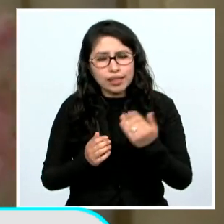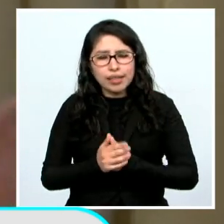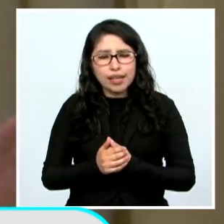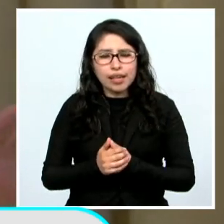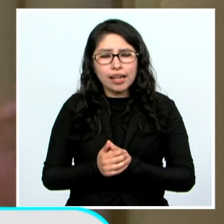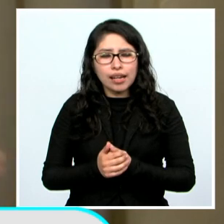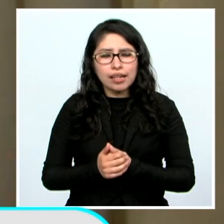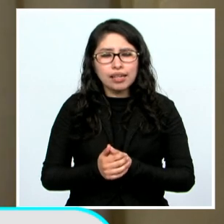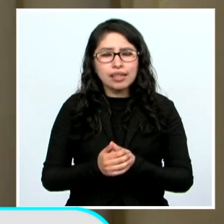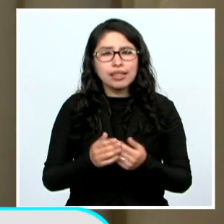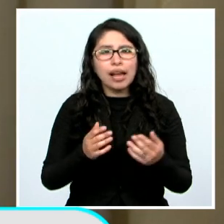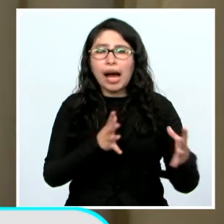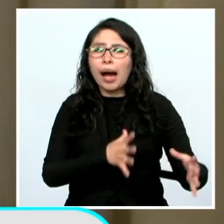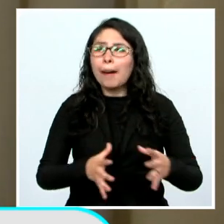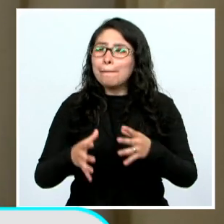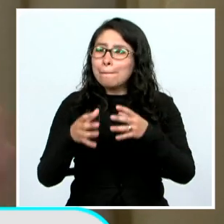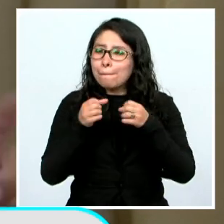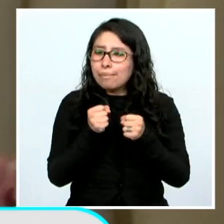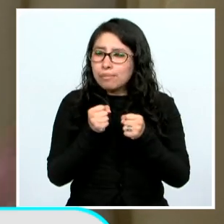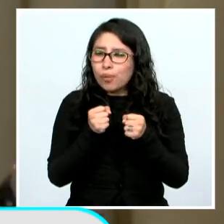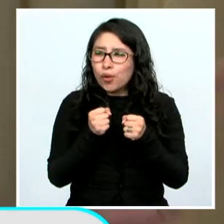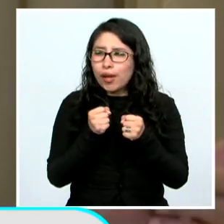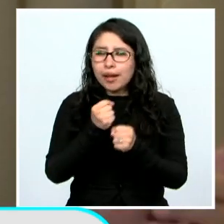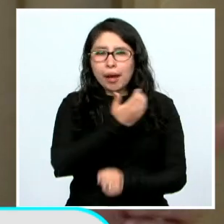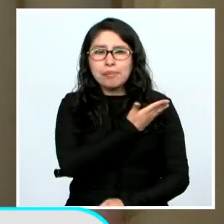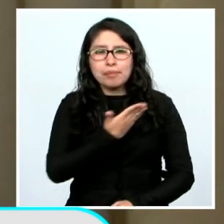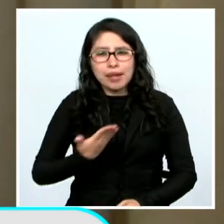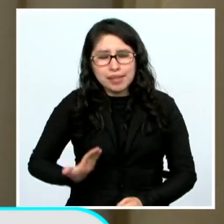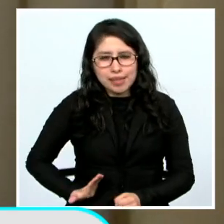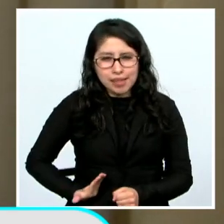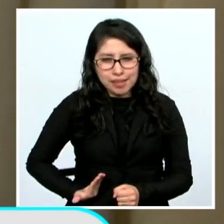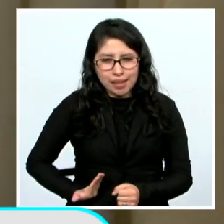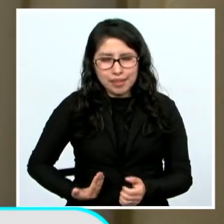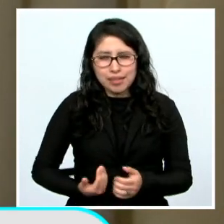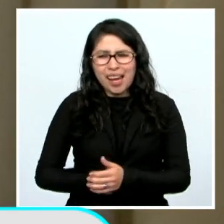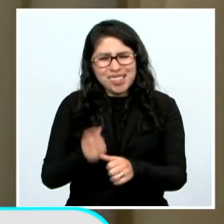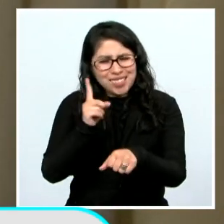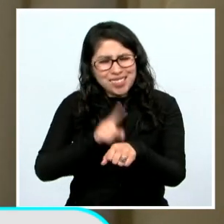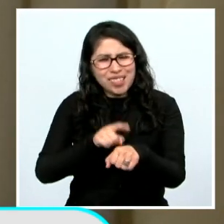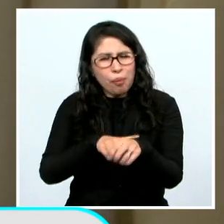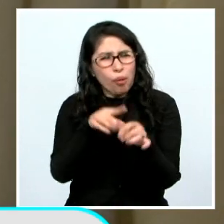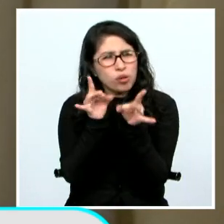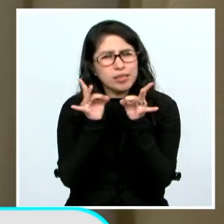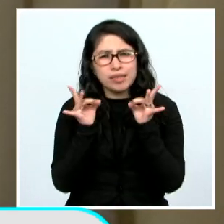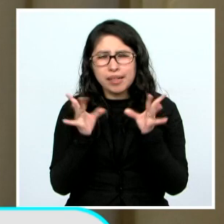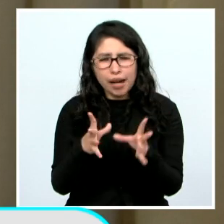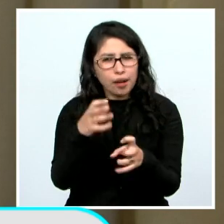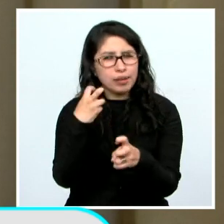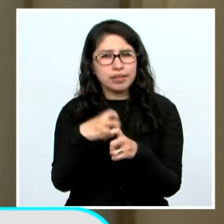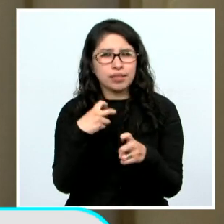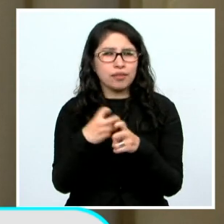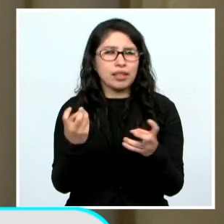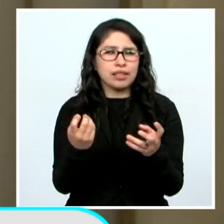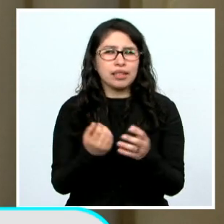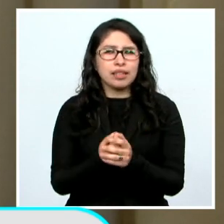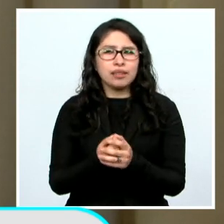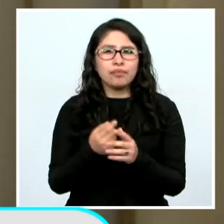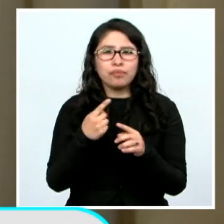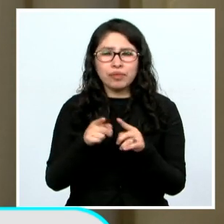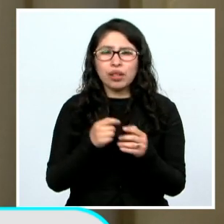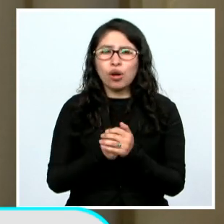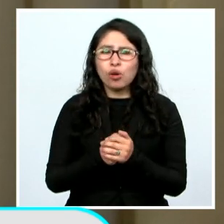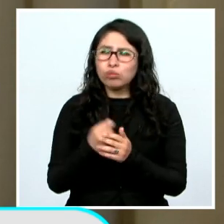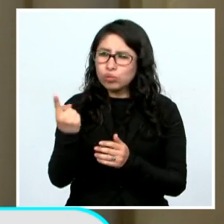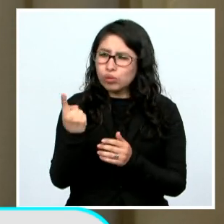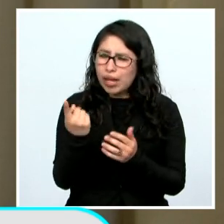más críticos de la historia democrática última de nuestro país. Me acuerdo que ahí me abrazó con gran